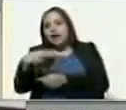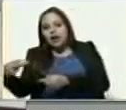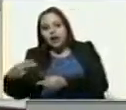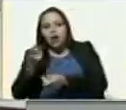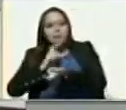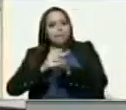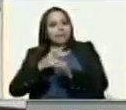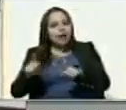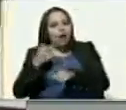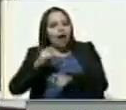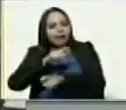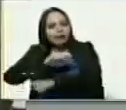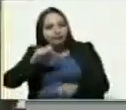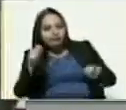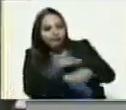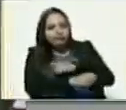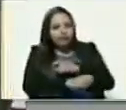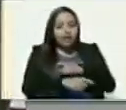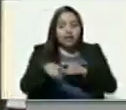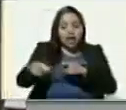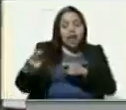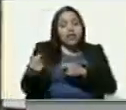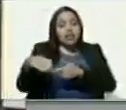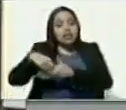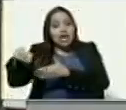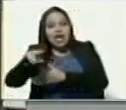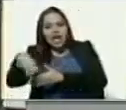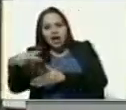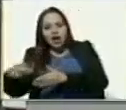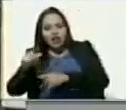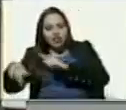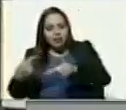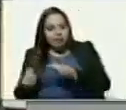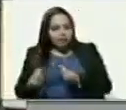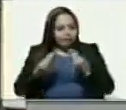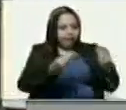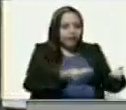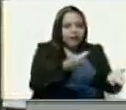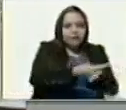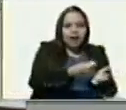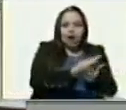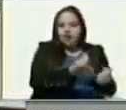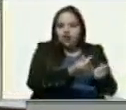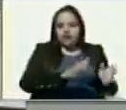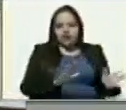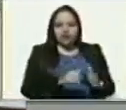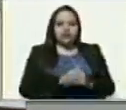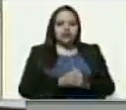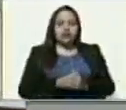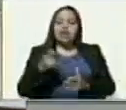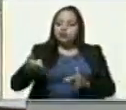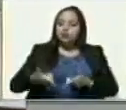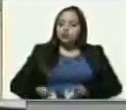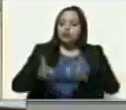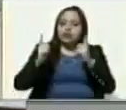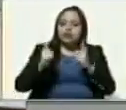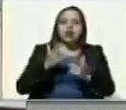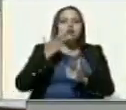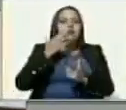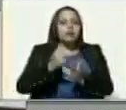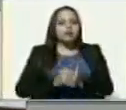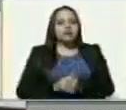tienes divisas y luego cuando vas al comercio pagas en bolívares. O sea que eso está exento. Eso va a permitir que quienes